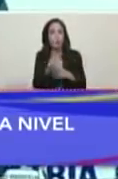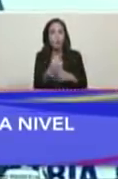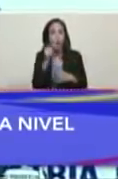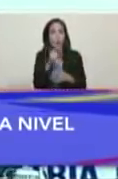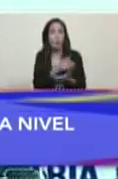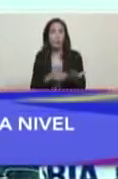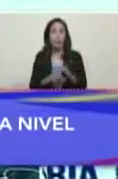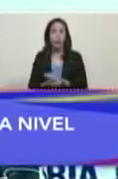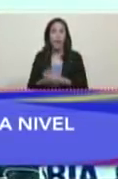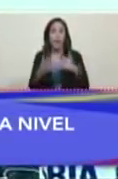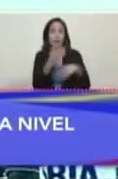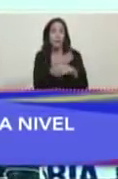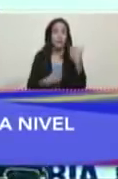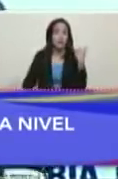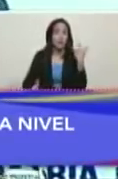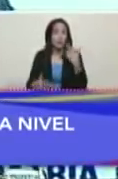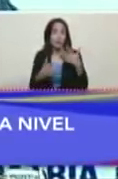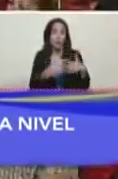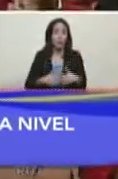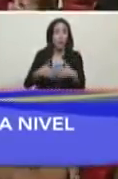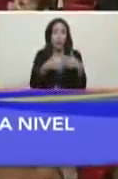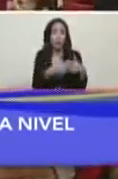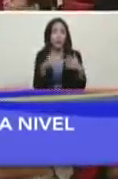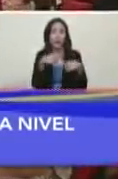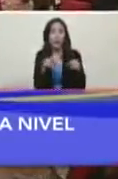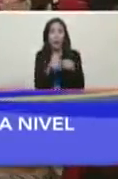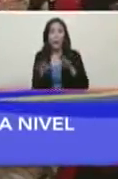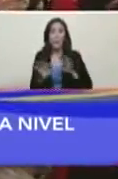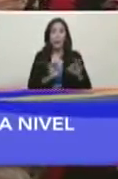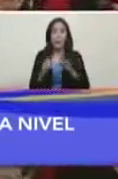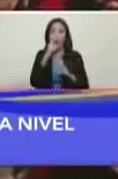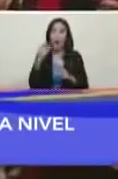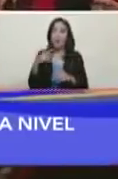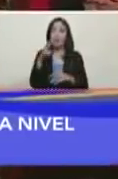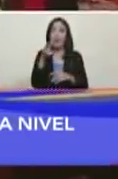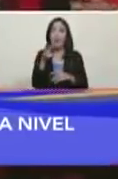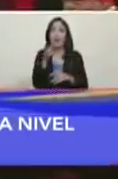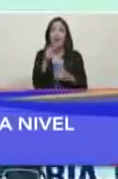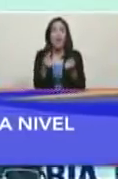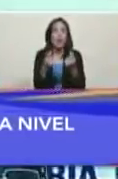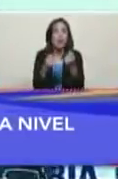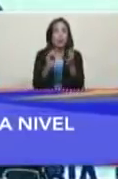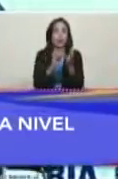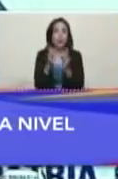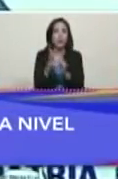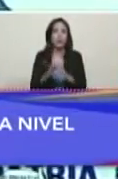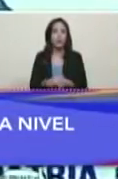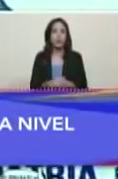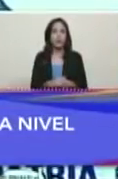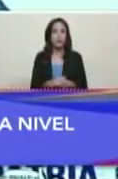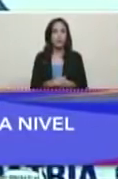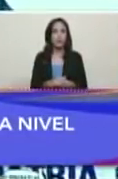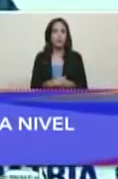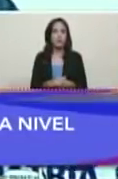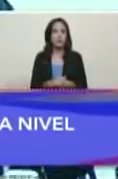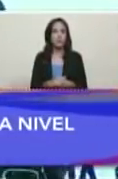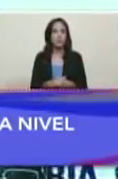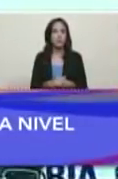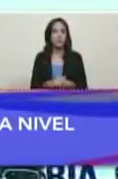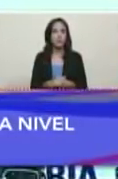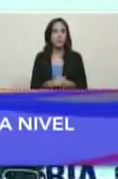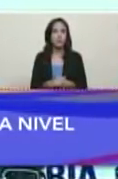emboscada, como preparó la emboscada del 11 de abril. Tomaremos todas las medidas de seguridad.